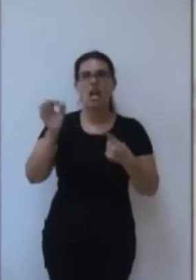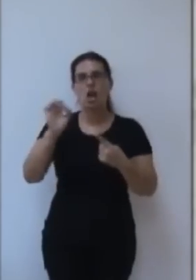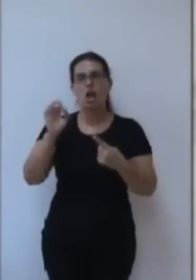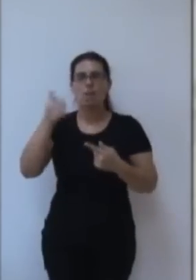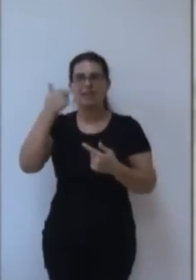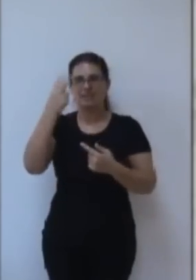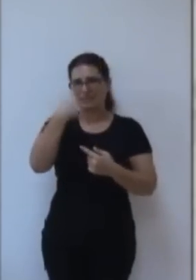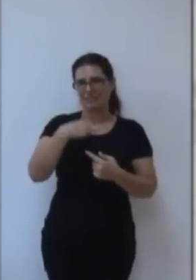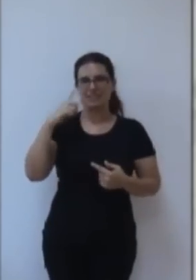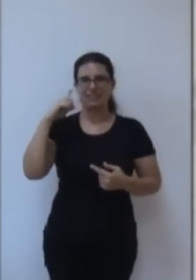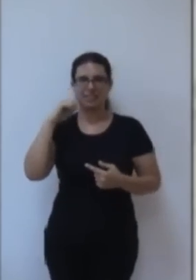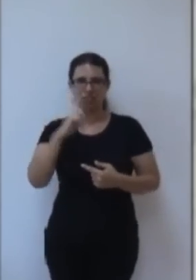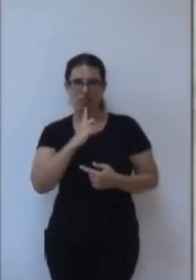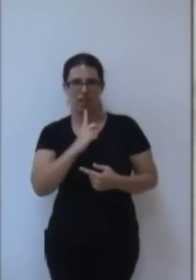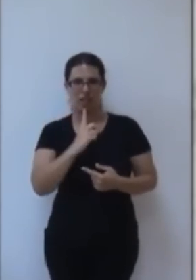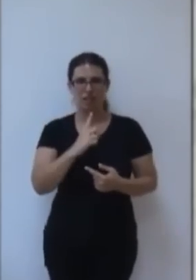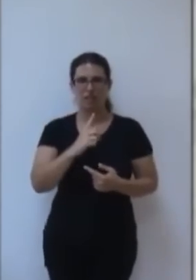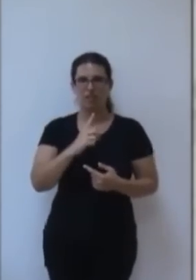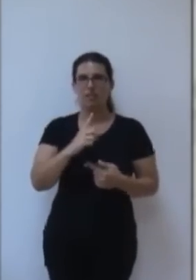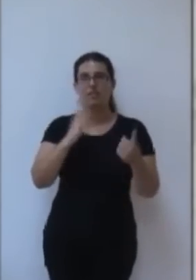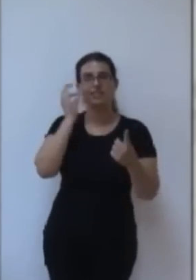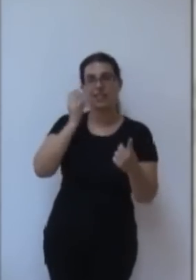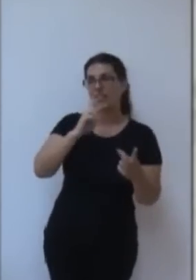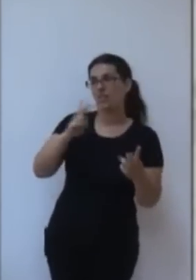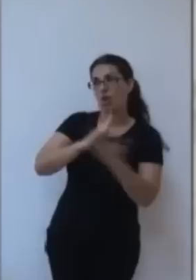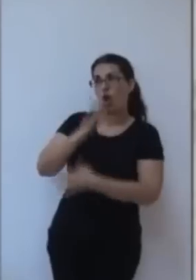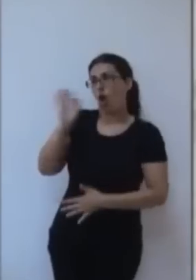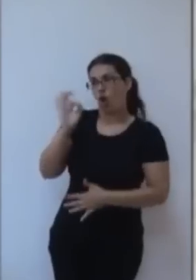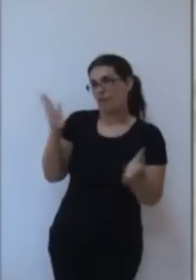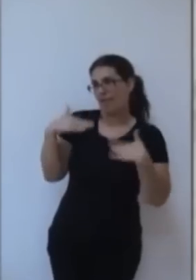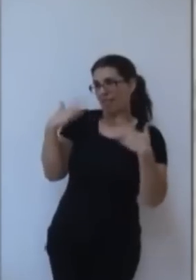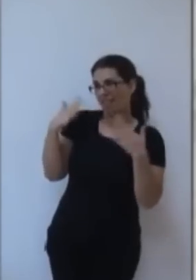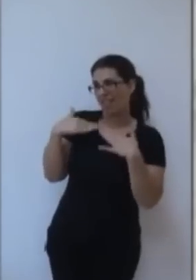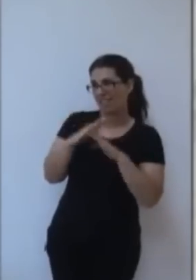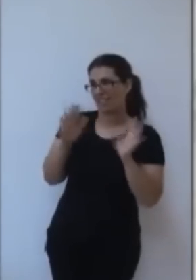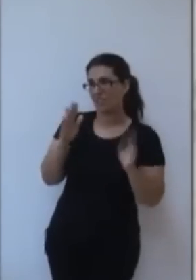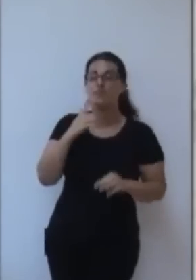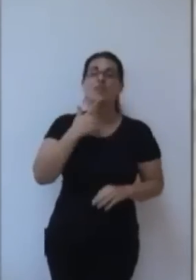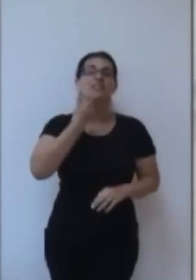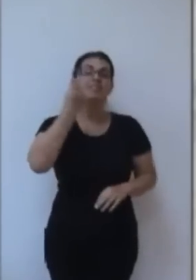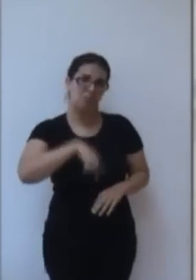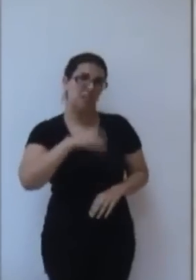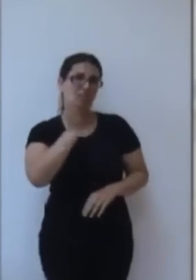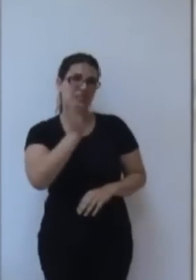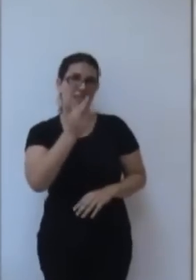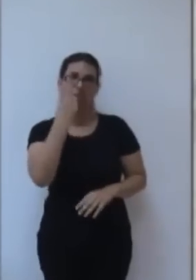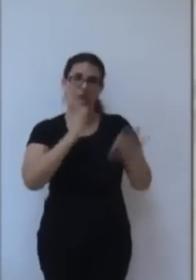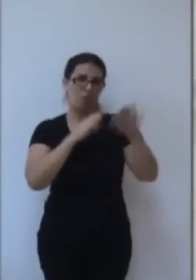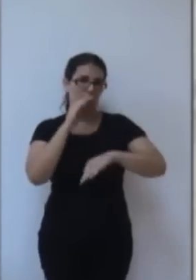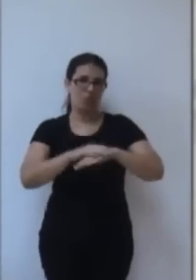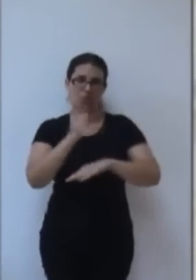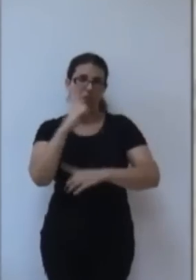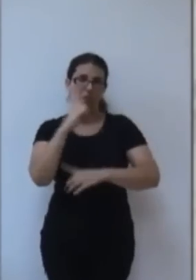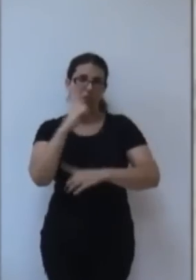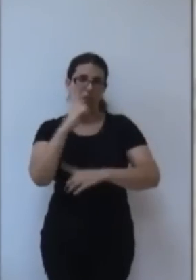sensorial quienes están... O que no se incluyen. O también, también pasa. También está pasando que no se están cumpliendo ese 2% y entonces